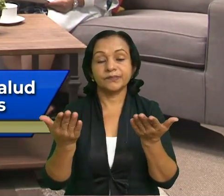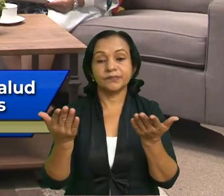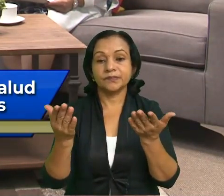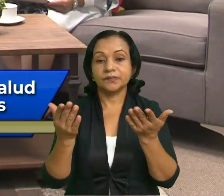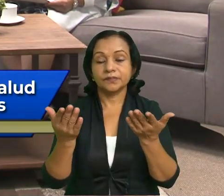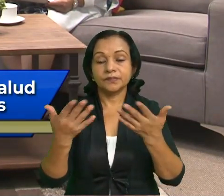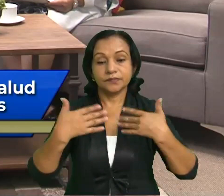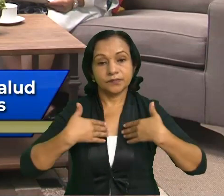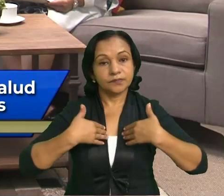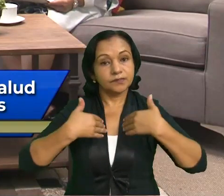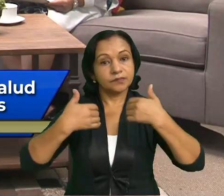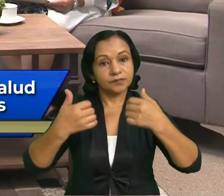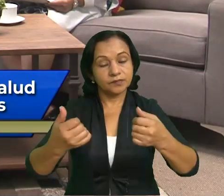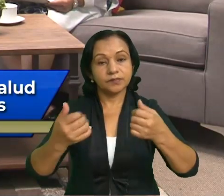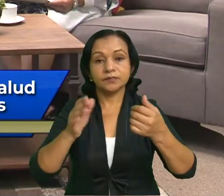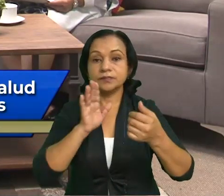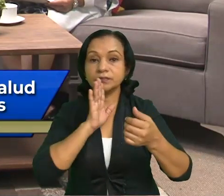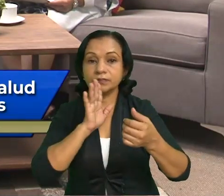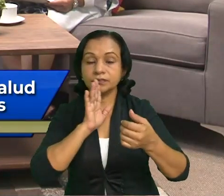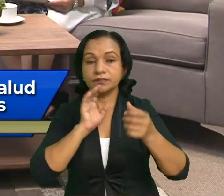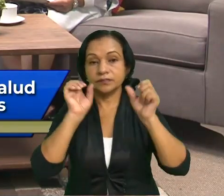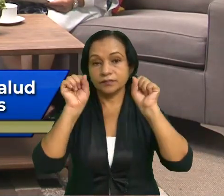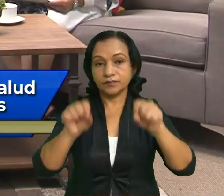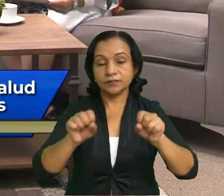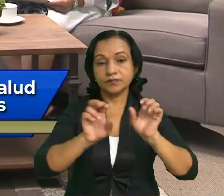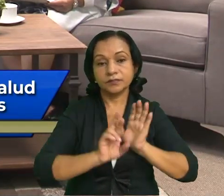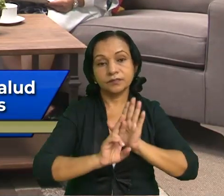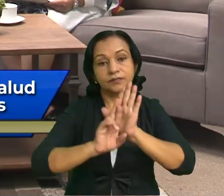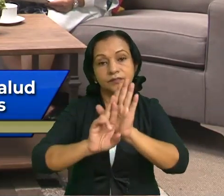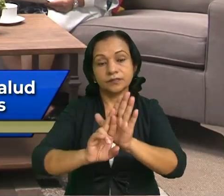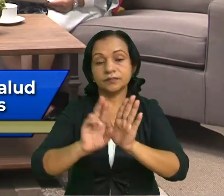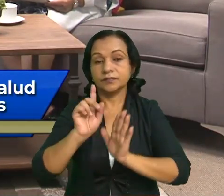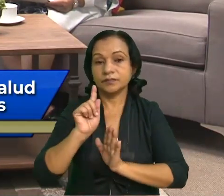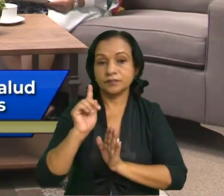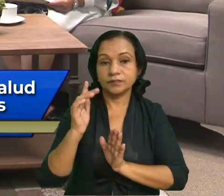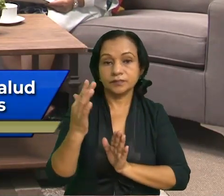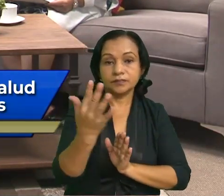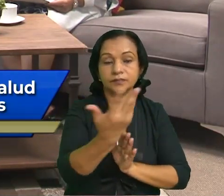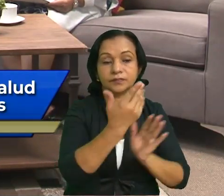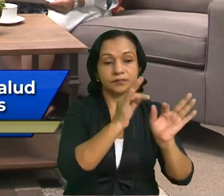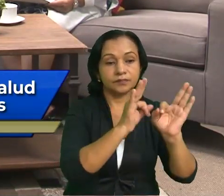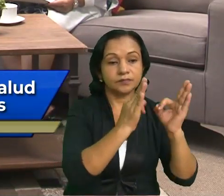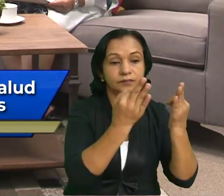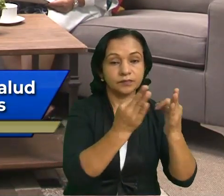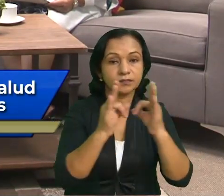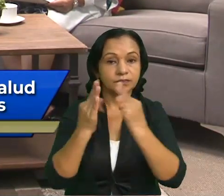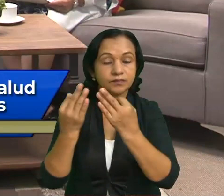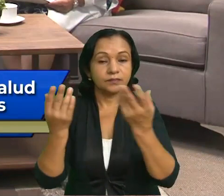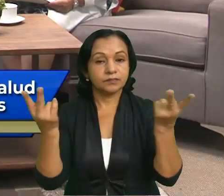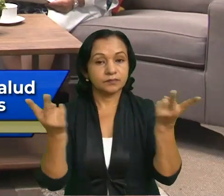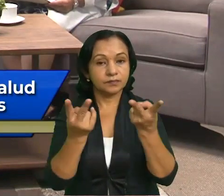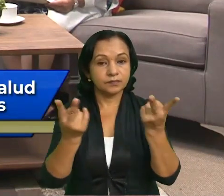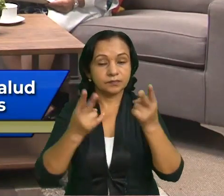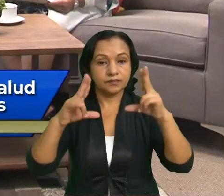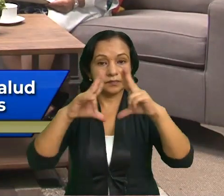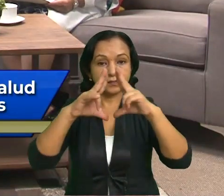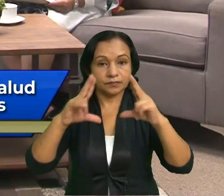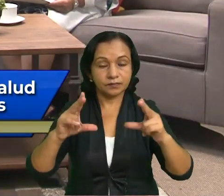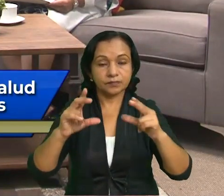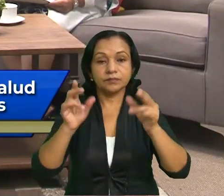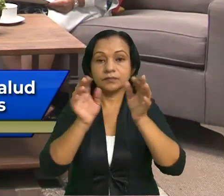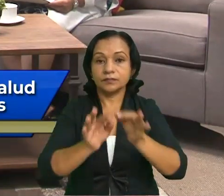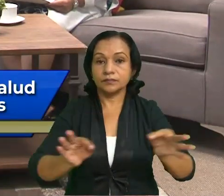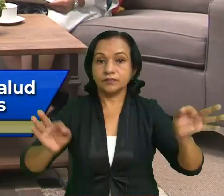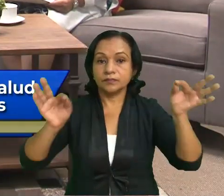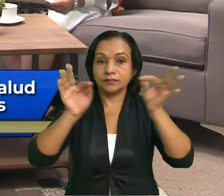de salud en que se basa y que pueda brindar esta respuesta en todo momento a la familia nicaragüense yo creo que es muy importante todo ese proceso que bien te